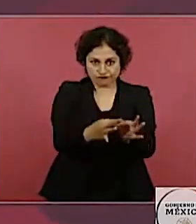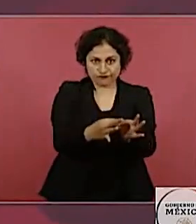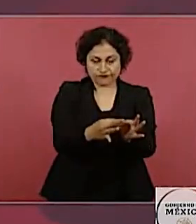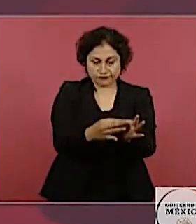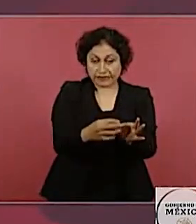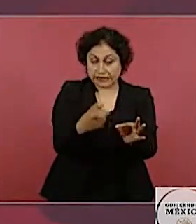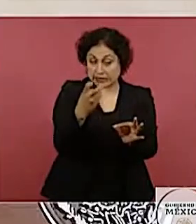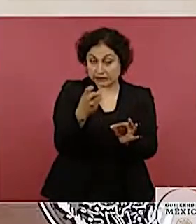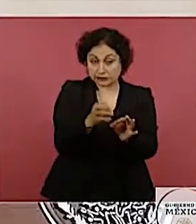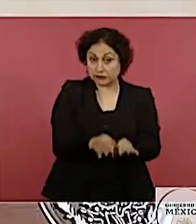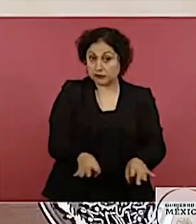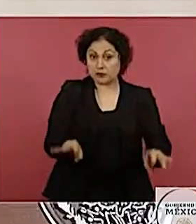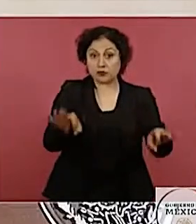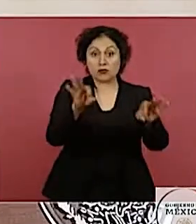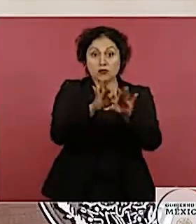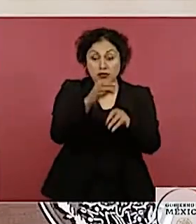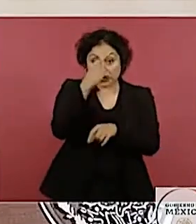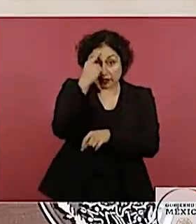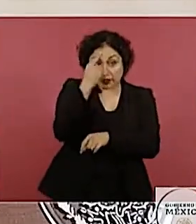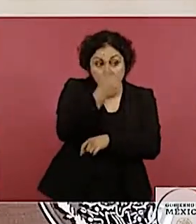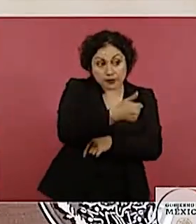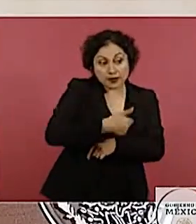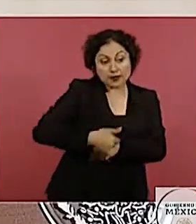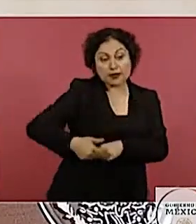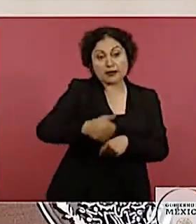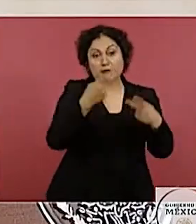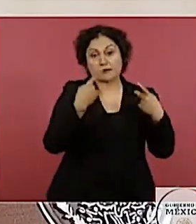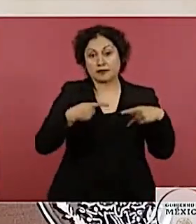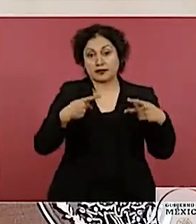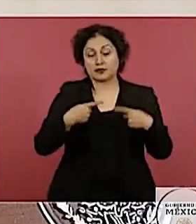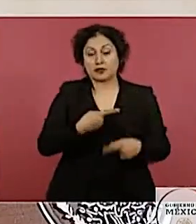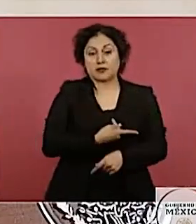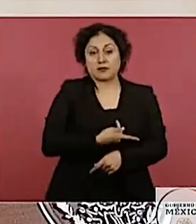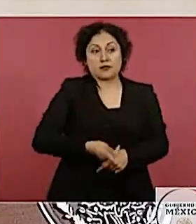atención a la gente pobre